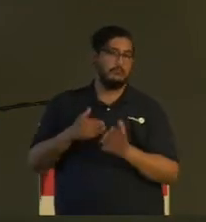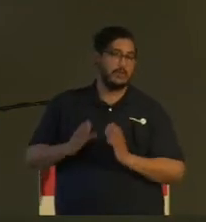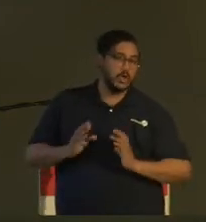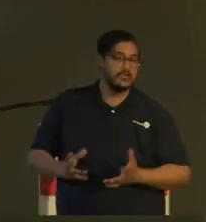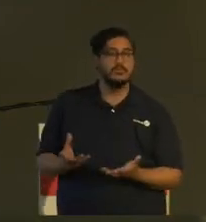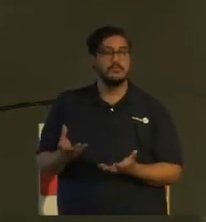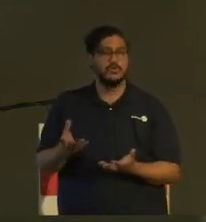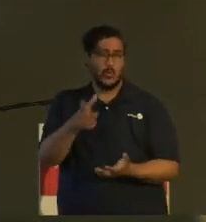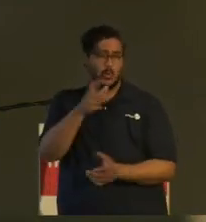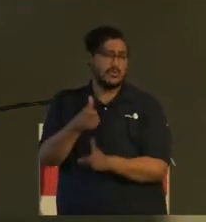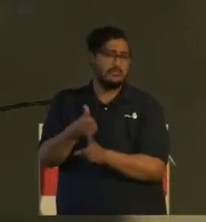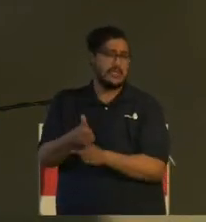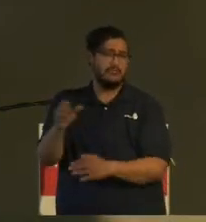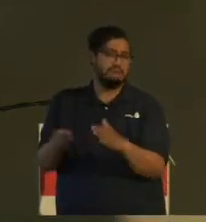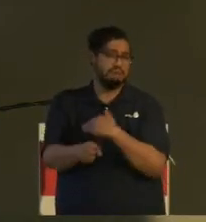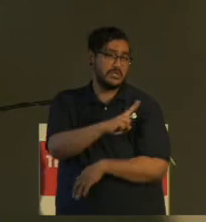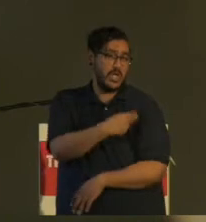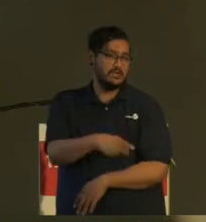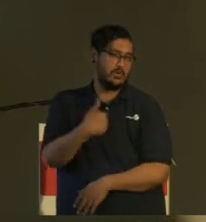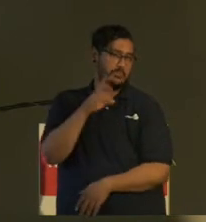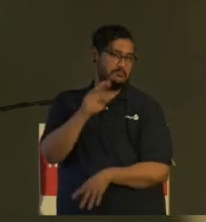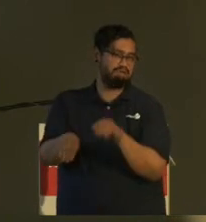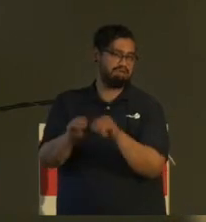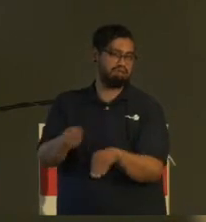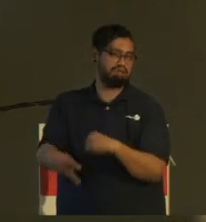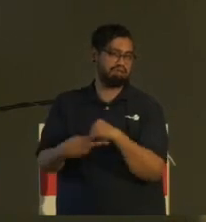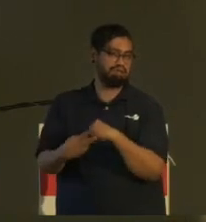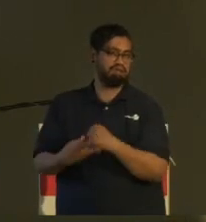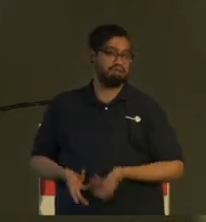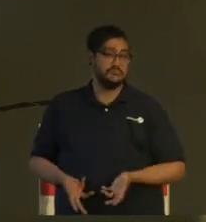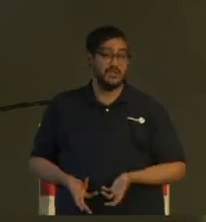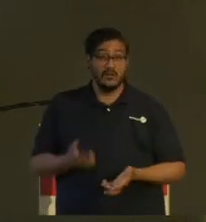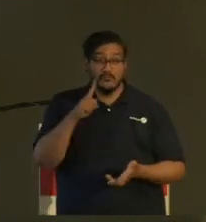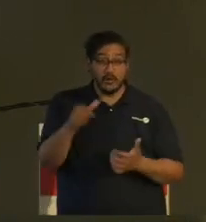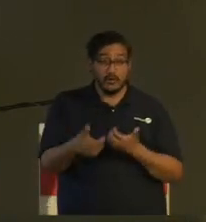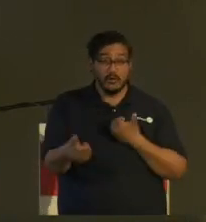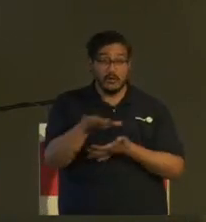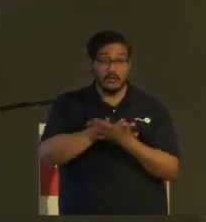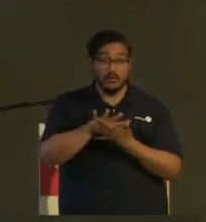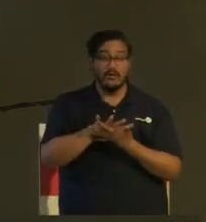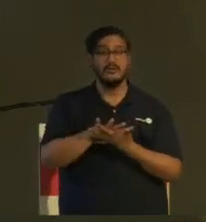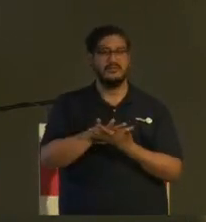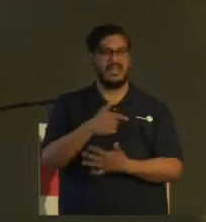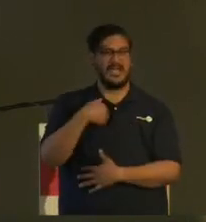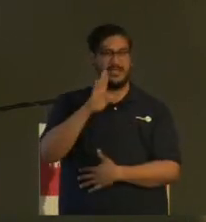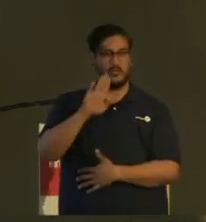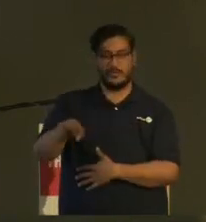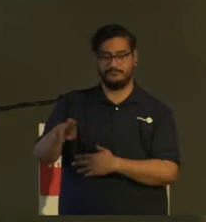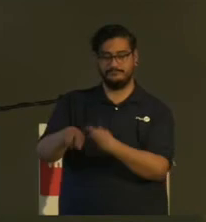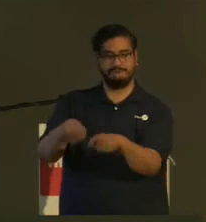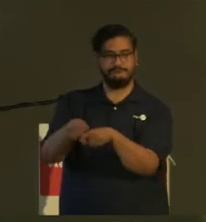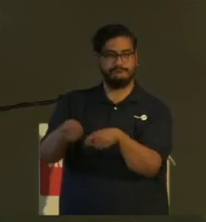están hospedados aquí. Para evitar confusiones, coloco una cinta adhesiva con el nombre del